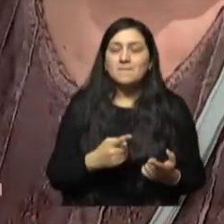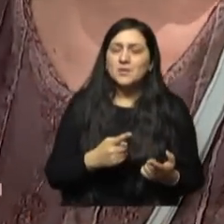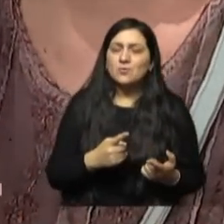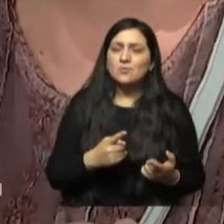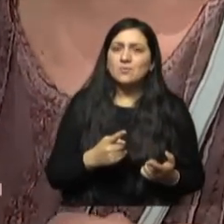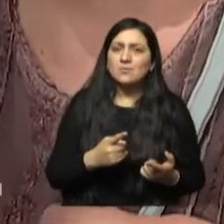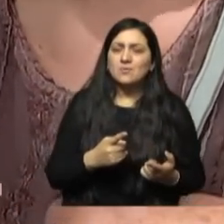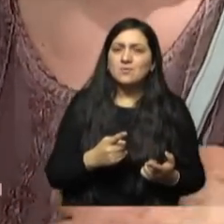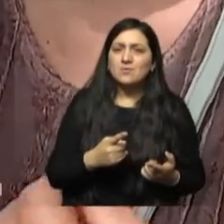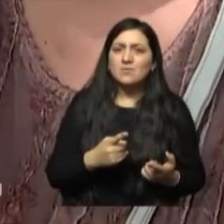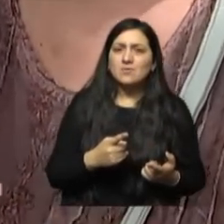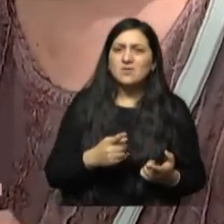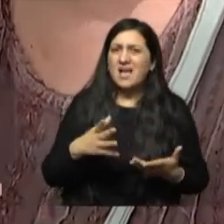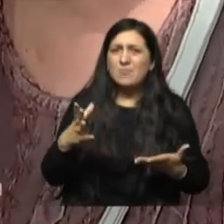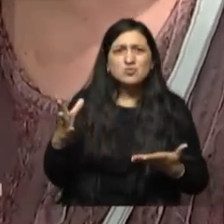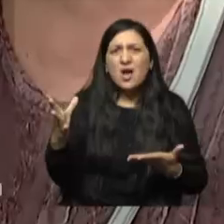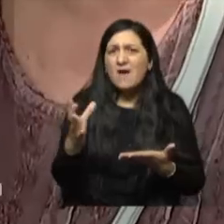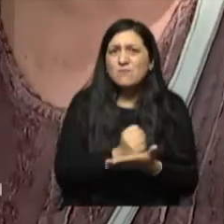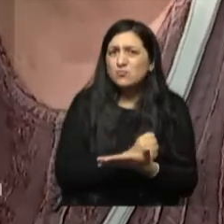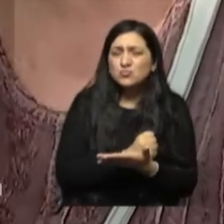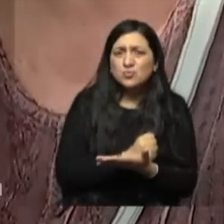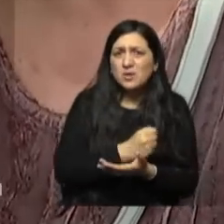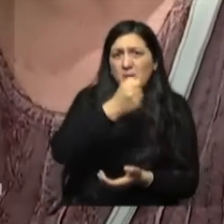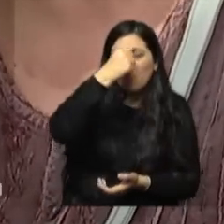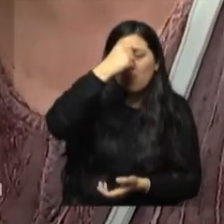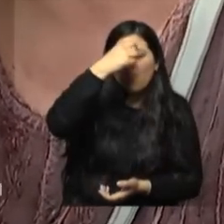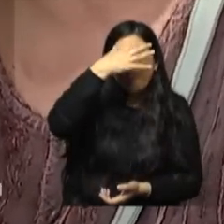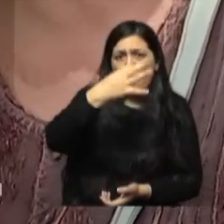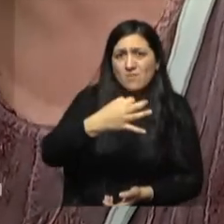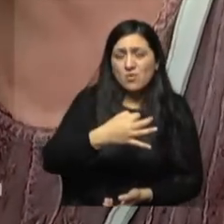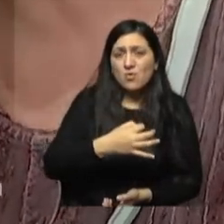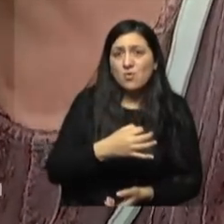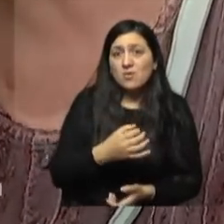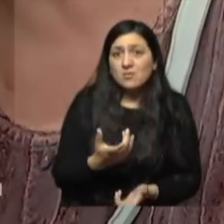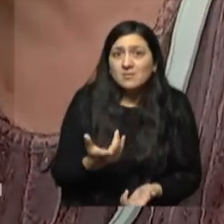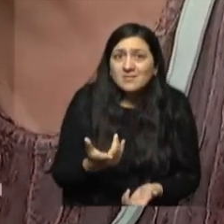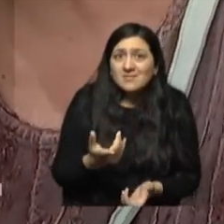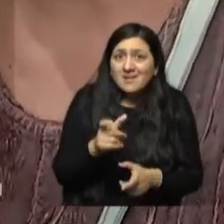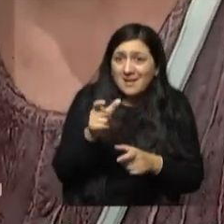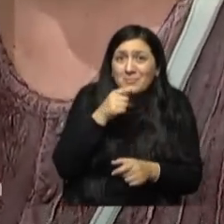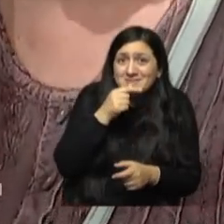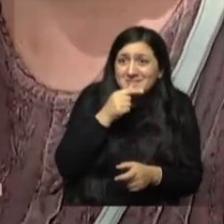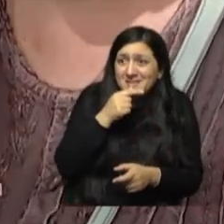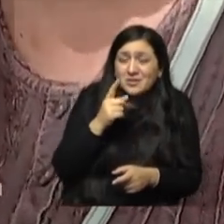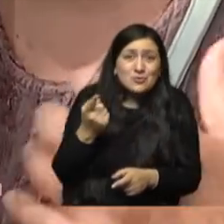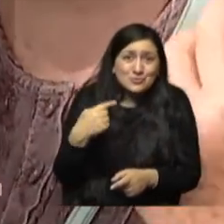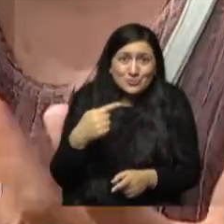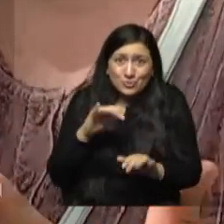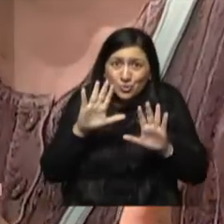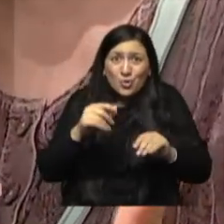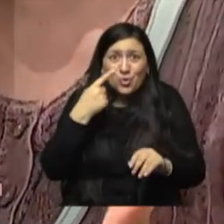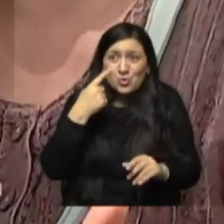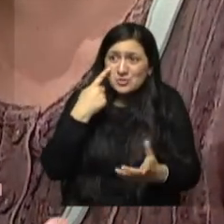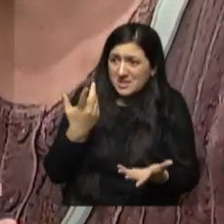expresión del abuso en el pueblo lo hacía la policía, es decir, la gente con la que nosotros convivíamos. Bueno, hicieron